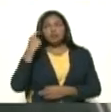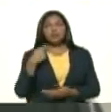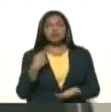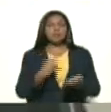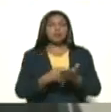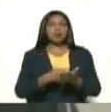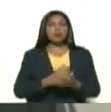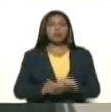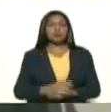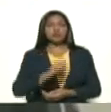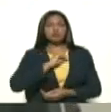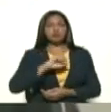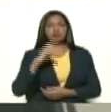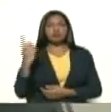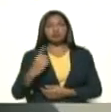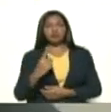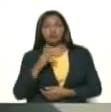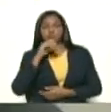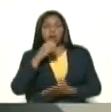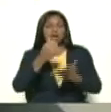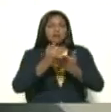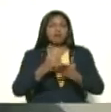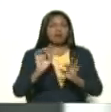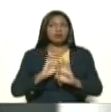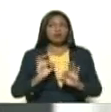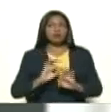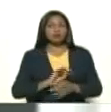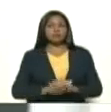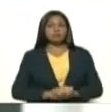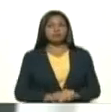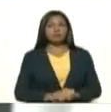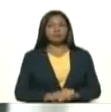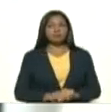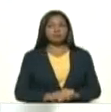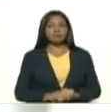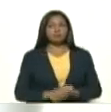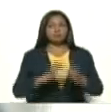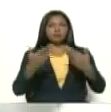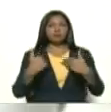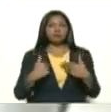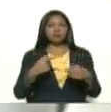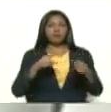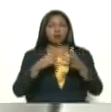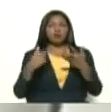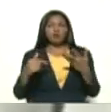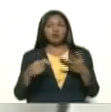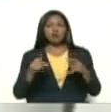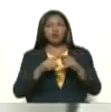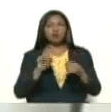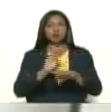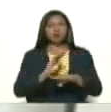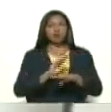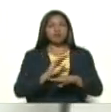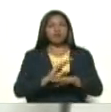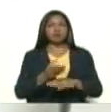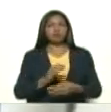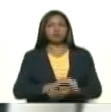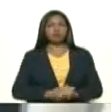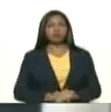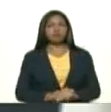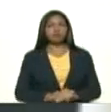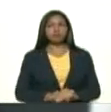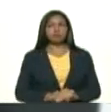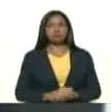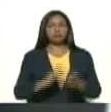estoy sola, yo no tengo ayuda aquí de nadie. Que nos entreguen los bioelementos de protección.